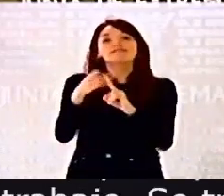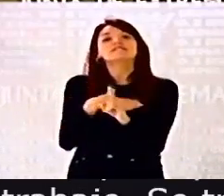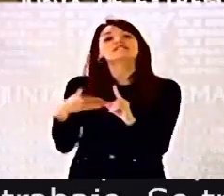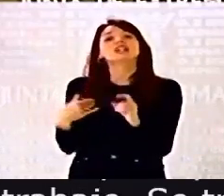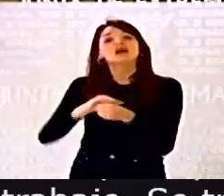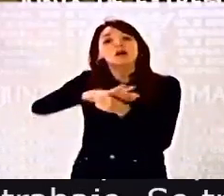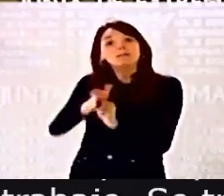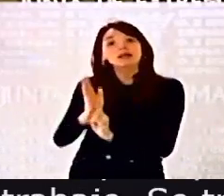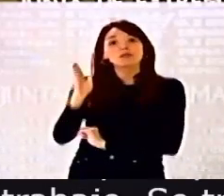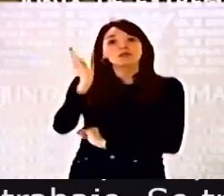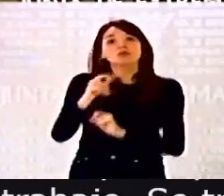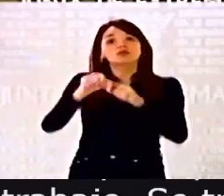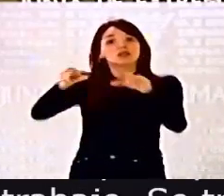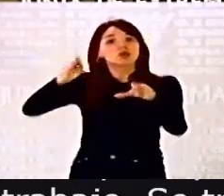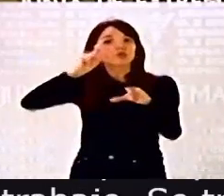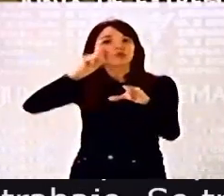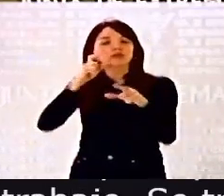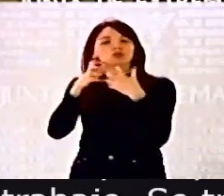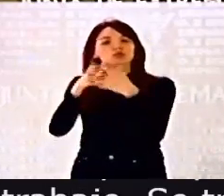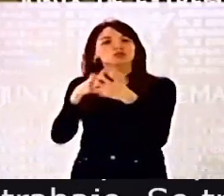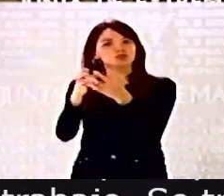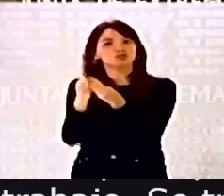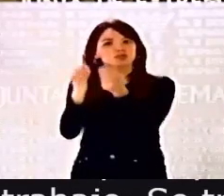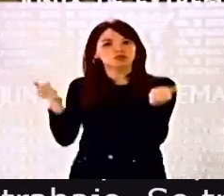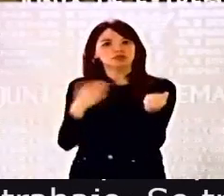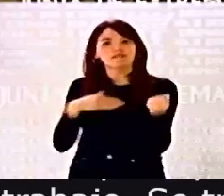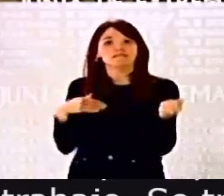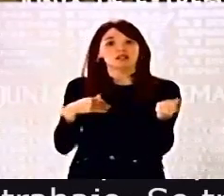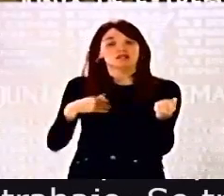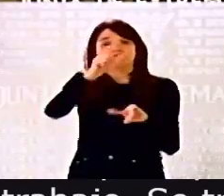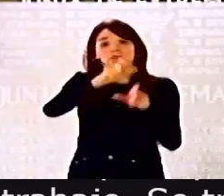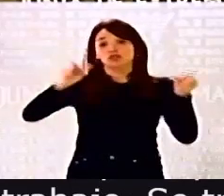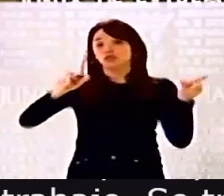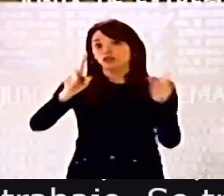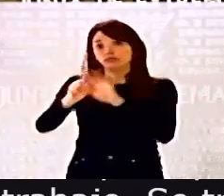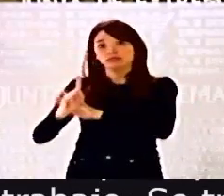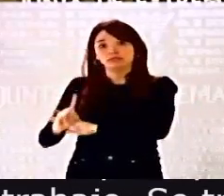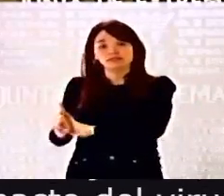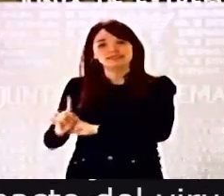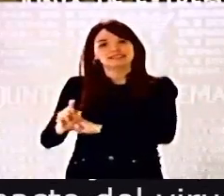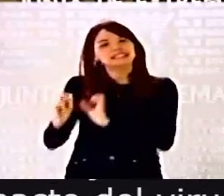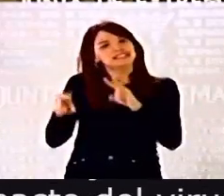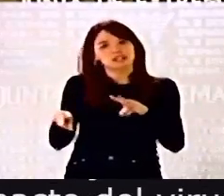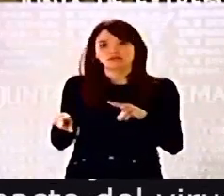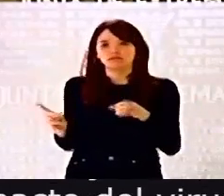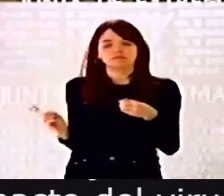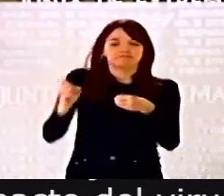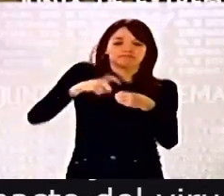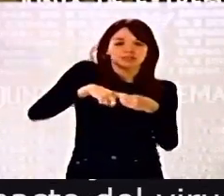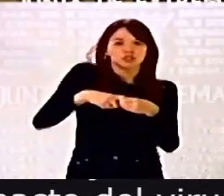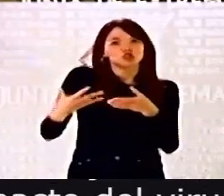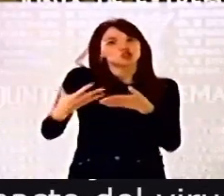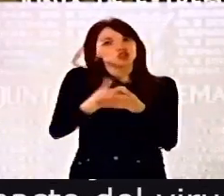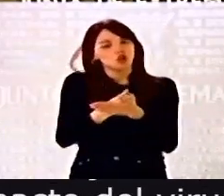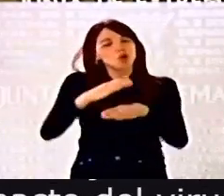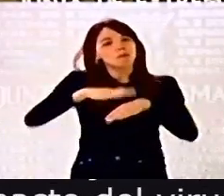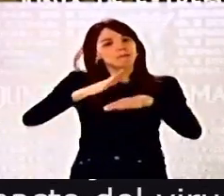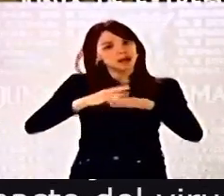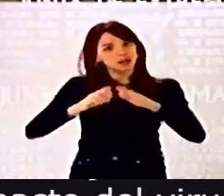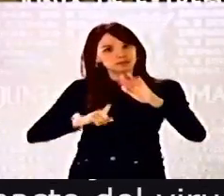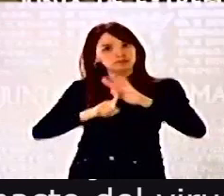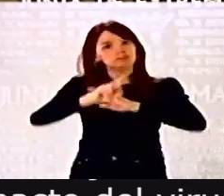del virus en el sector turístico, que busca que nadie se quede atrás en la superación de las consecuencias de la